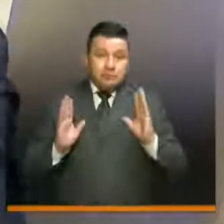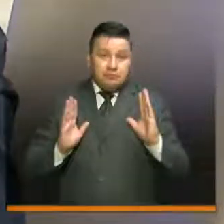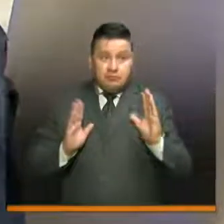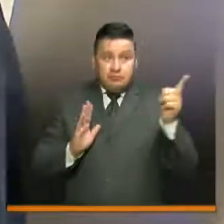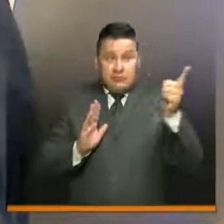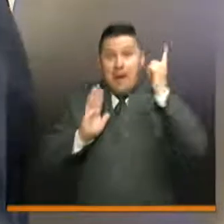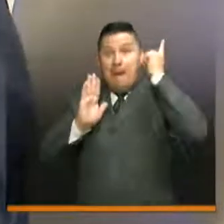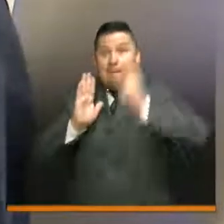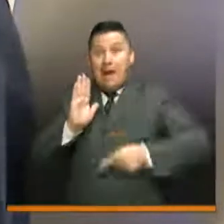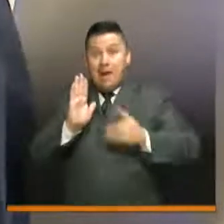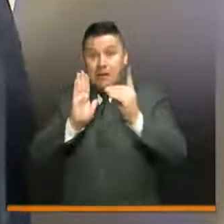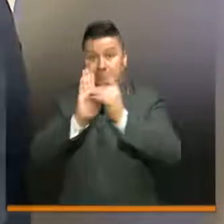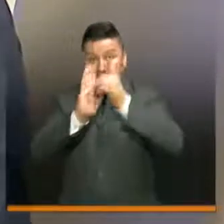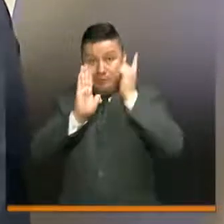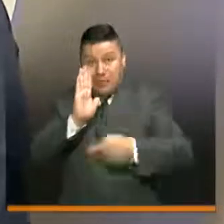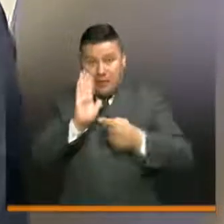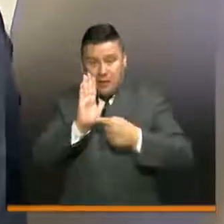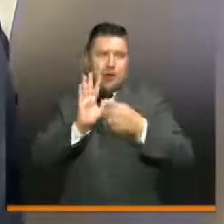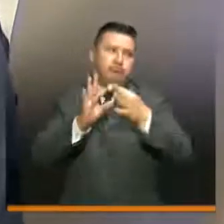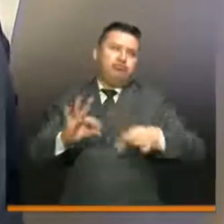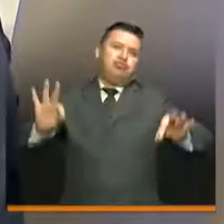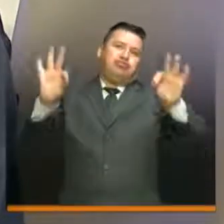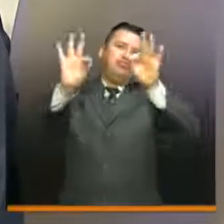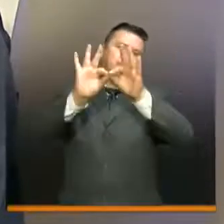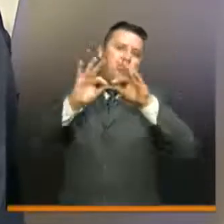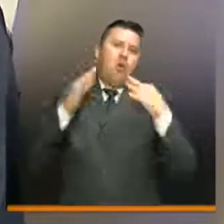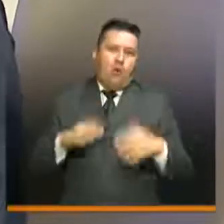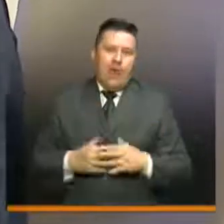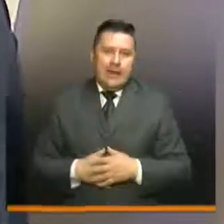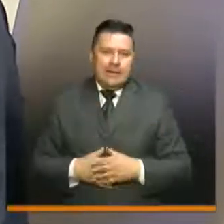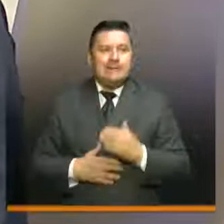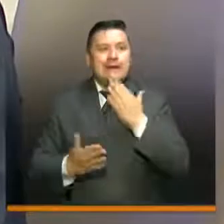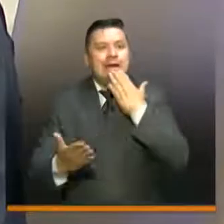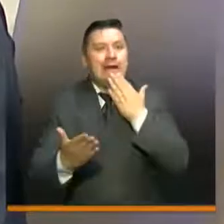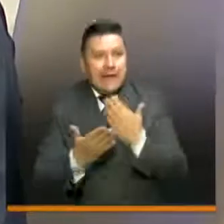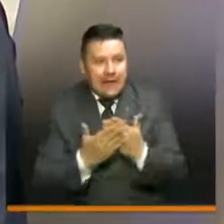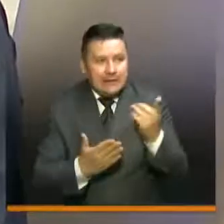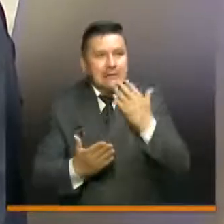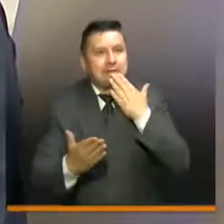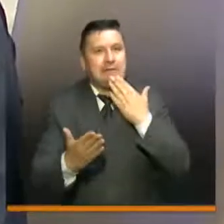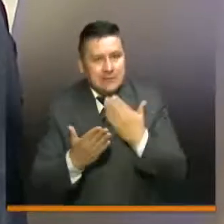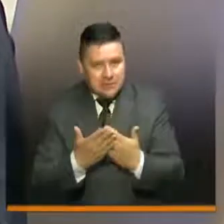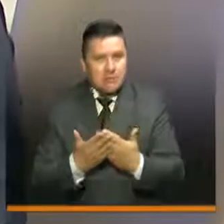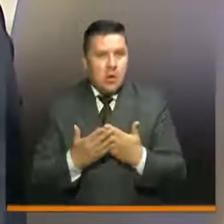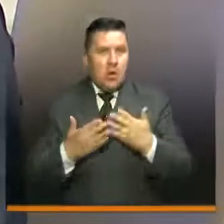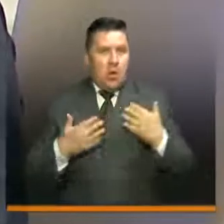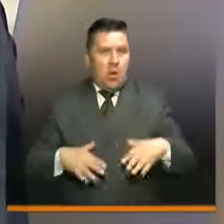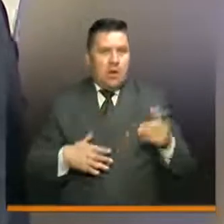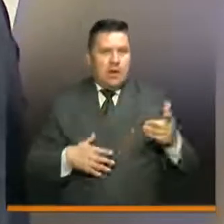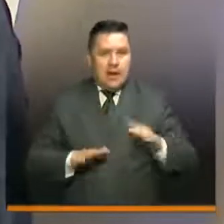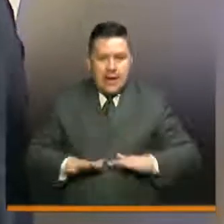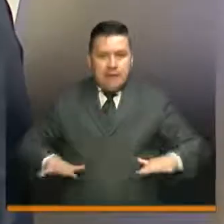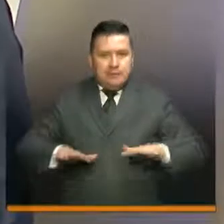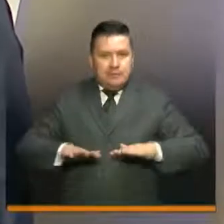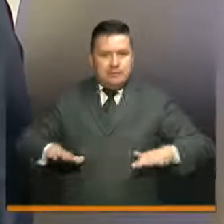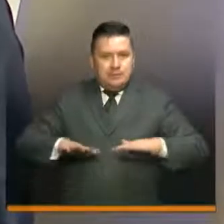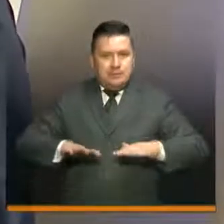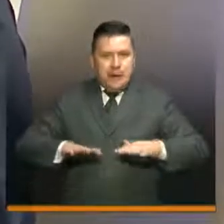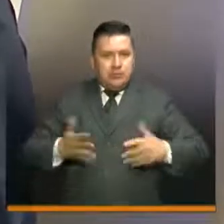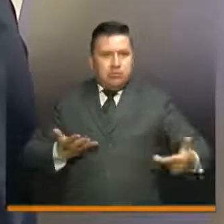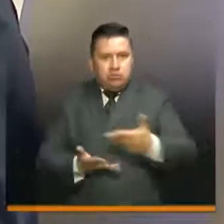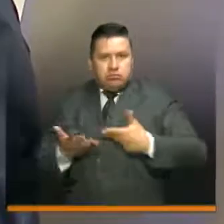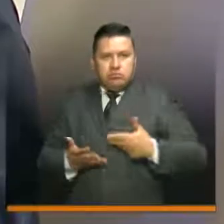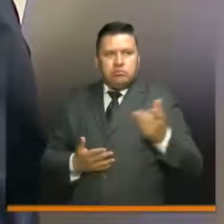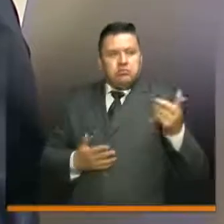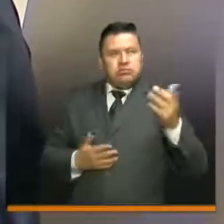la medida que usted está tomando es muy importante. Y gracias por también haber tenido los espacios de poder haber interactuado